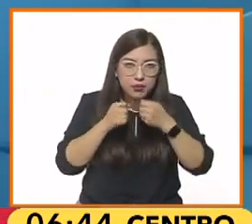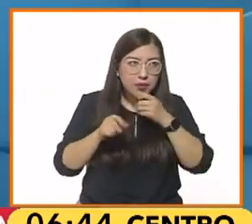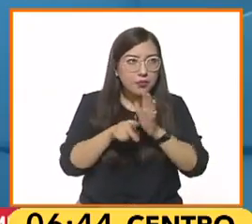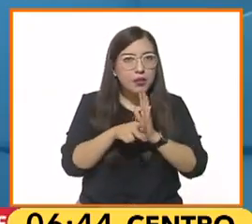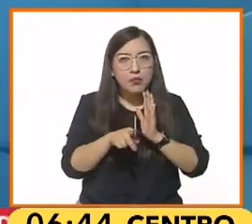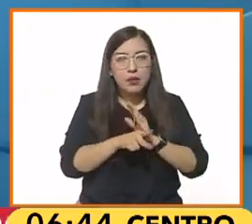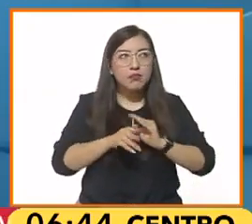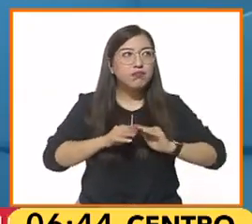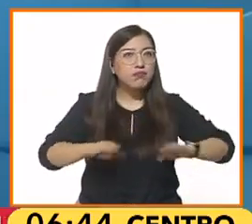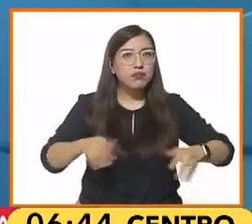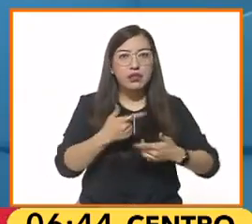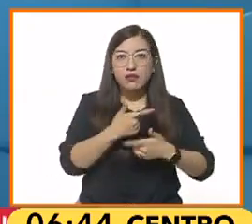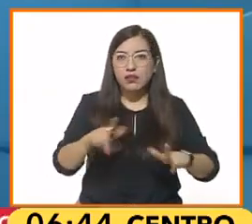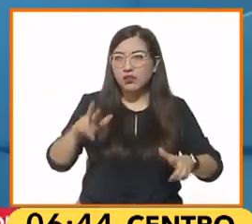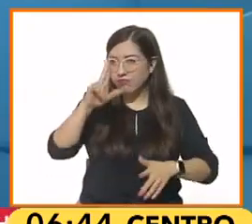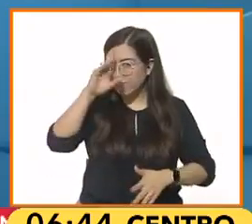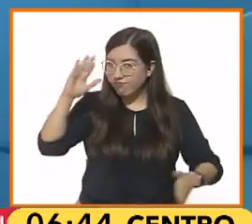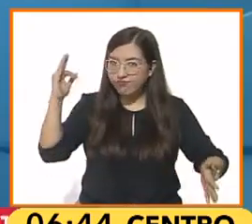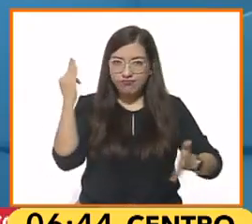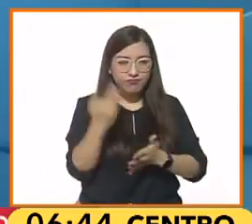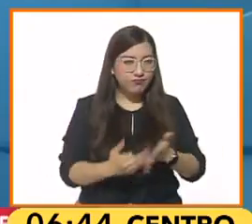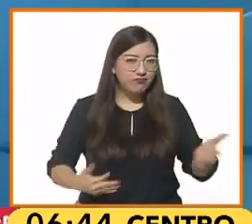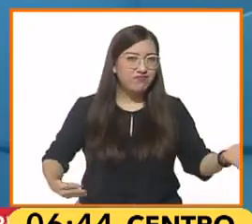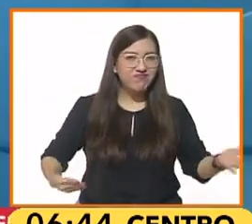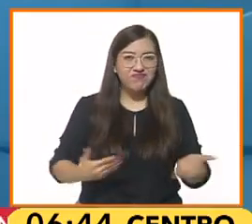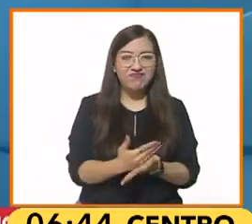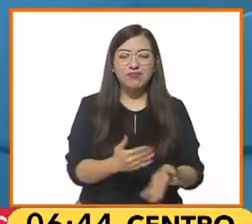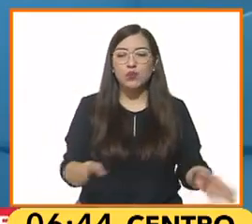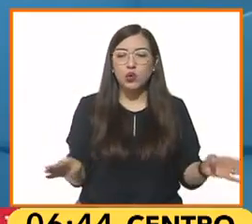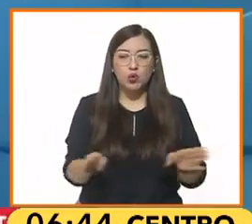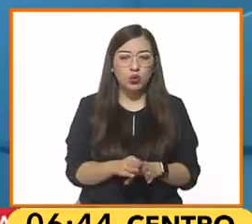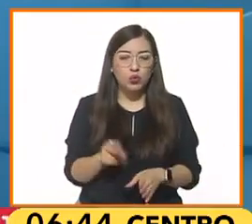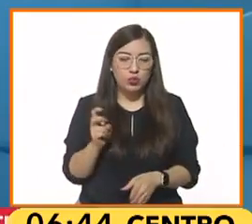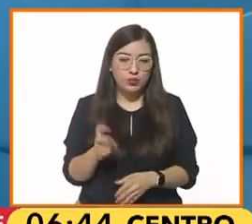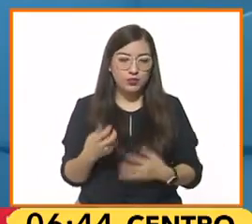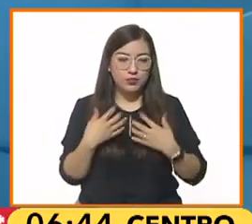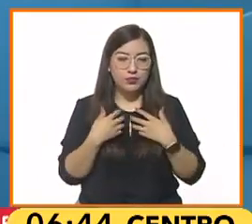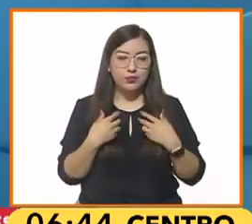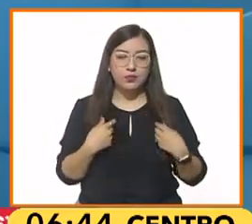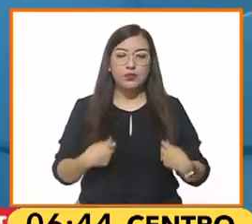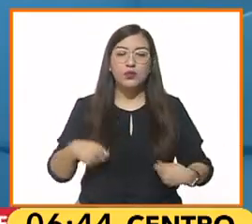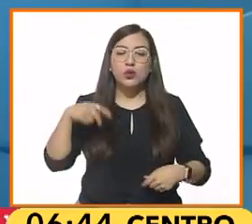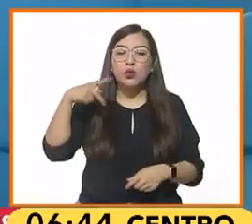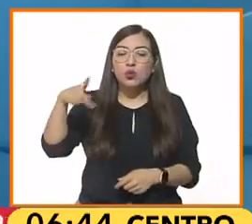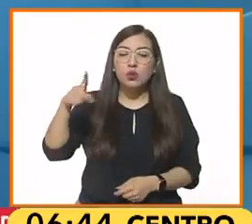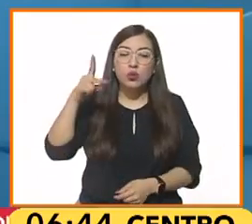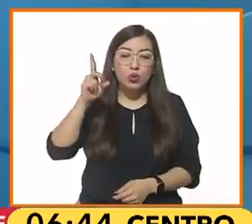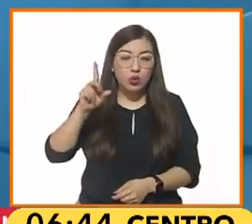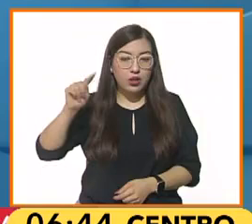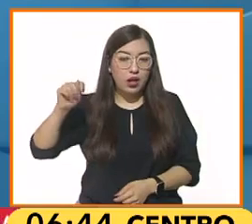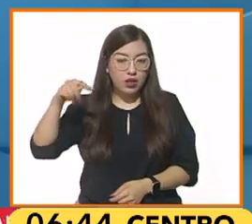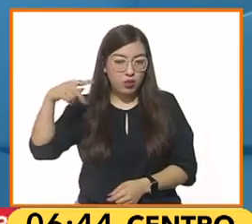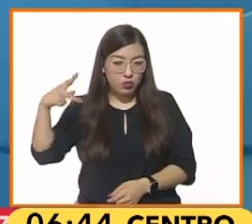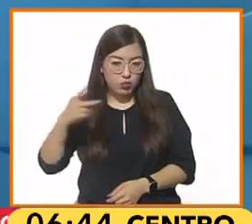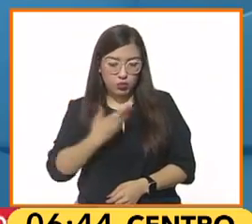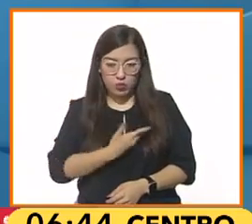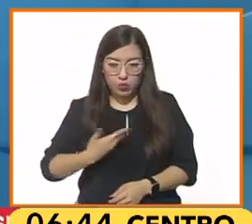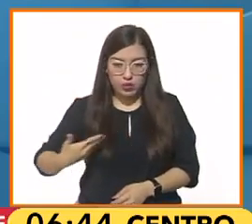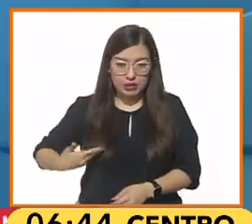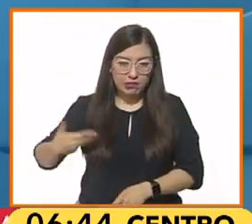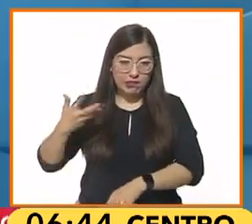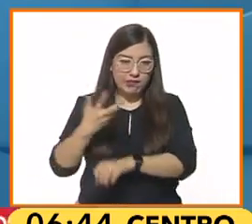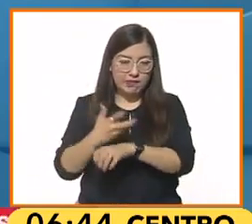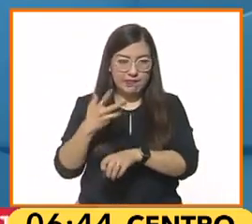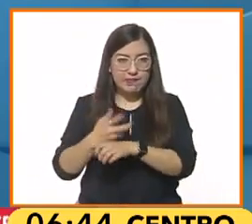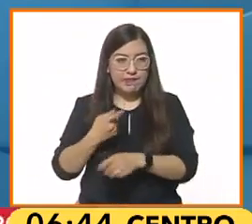que se han visto mermadas en este giro autoritario, como yo le llamo, frente a lo que hace Donald Trump al momento de pues, amenazar a la